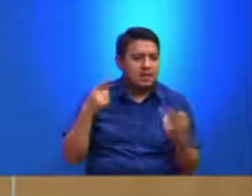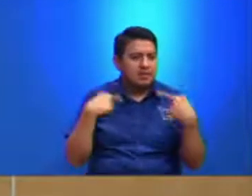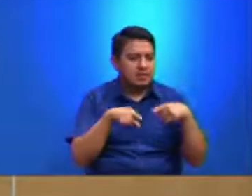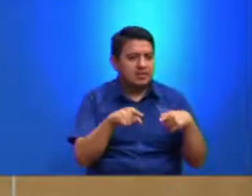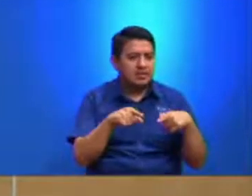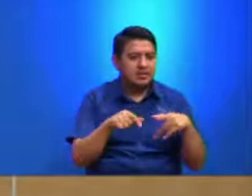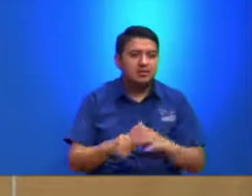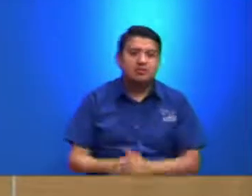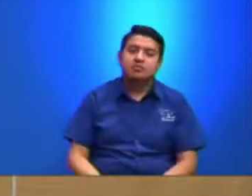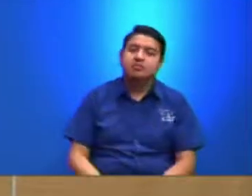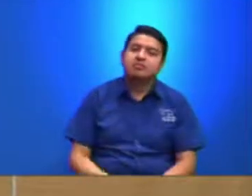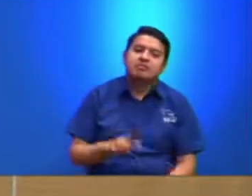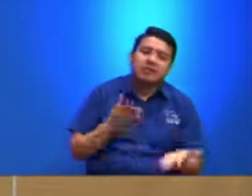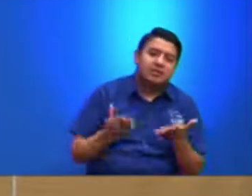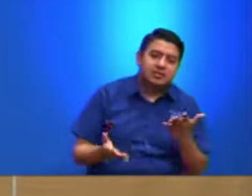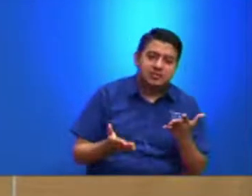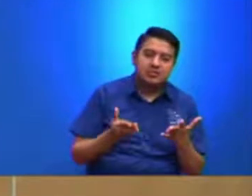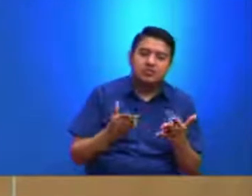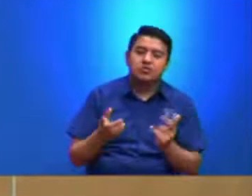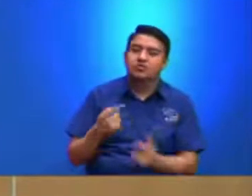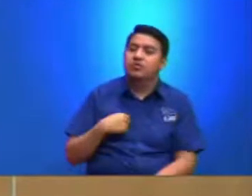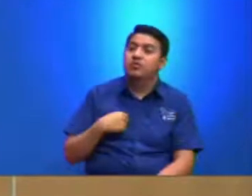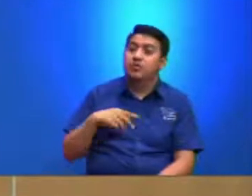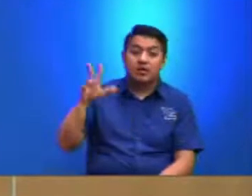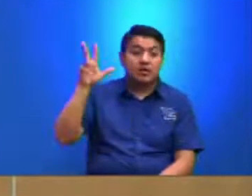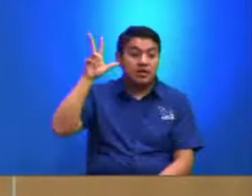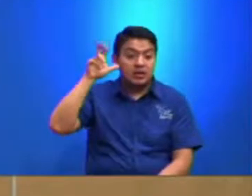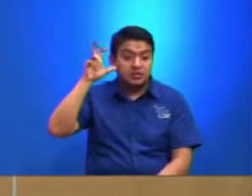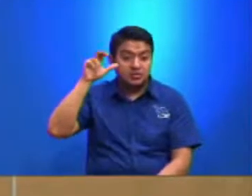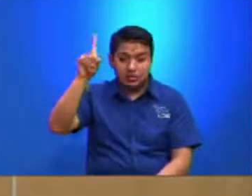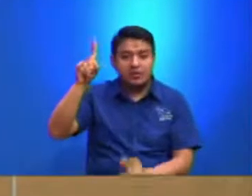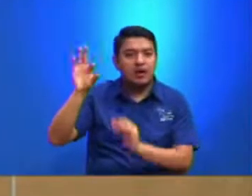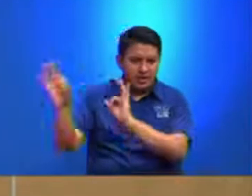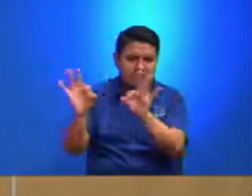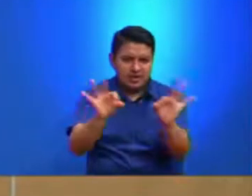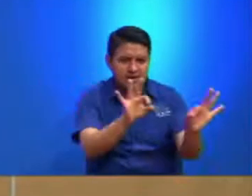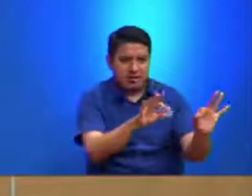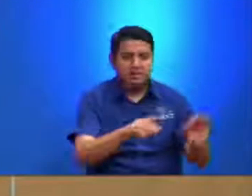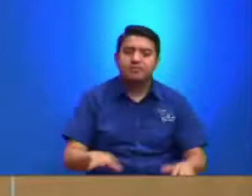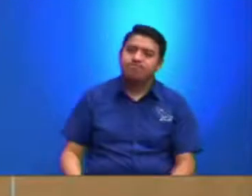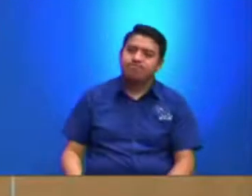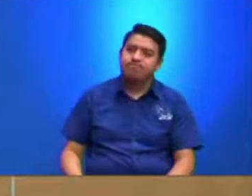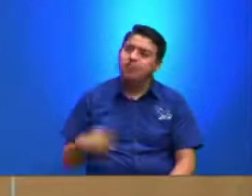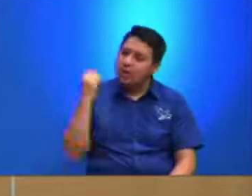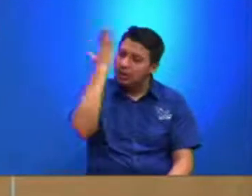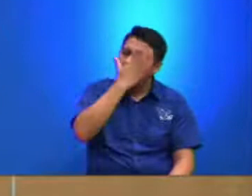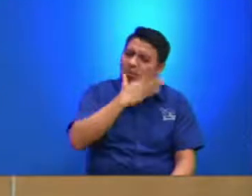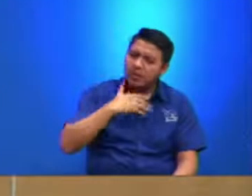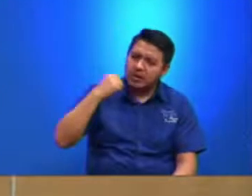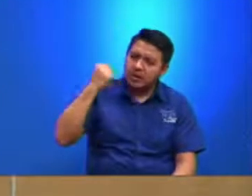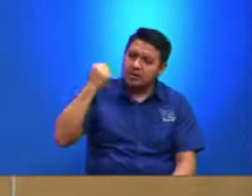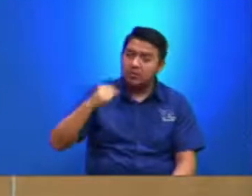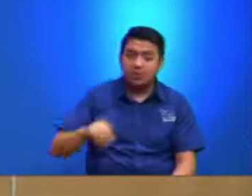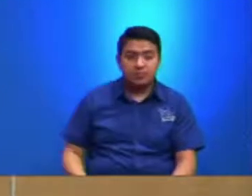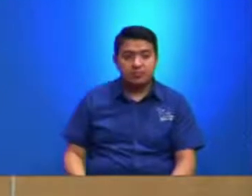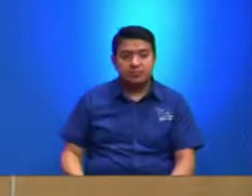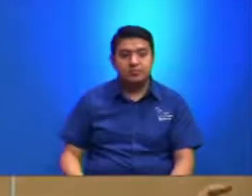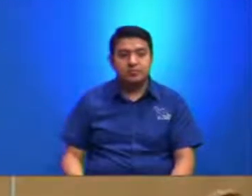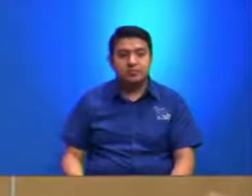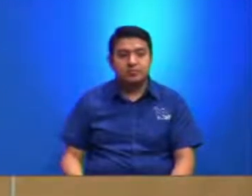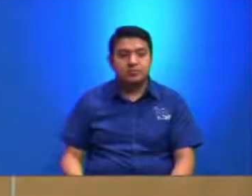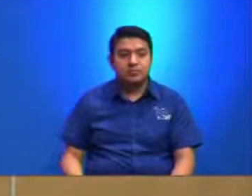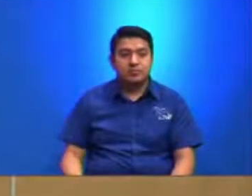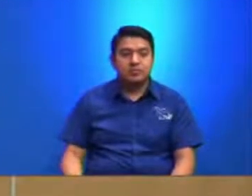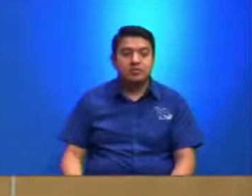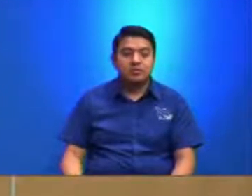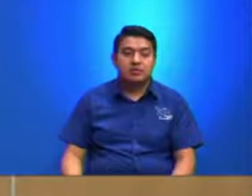A los de aquí no me cuesta oírlos. Los oigo, qué lindo. ¡Hala, qué rema más bonito! ¡Oh, qué bonito! Pero hermano, a veces estoy